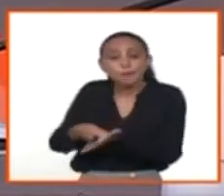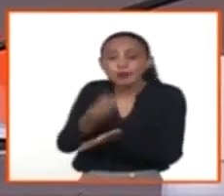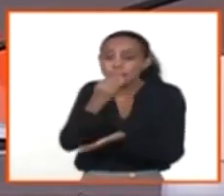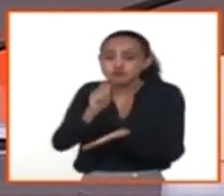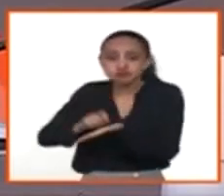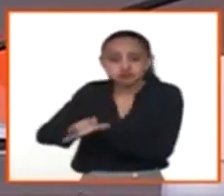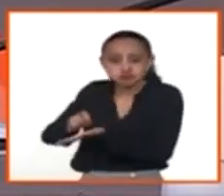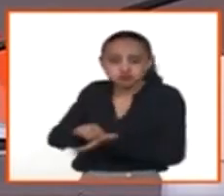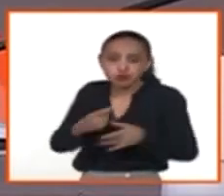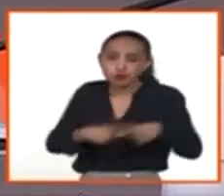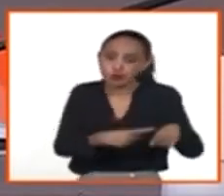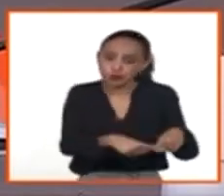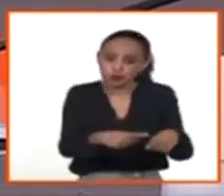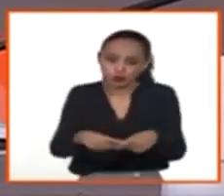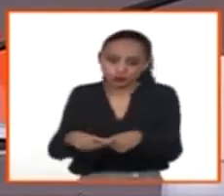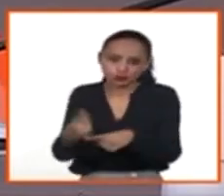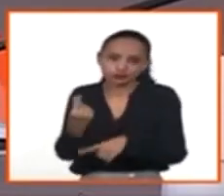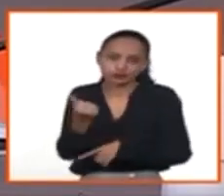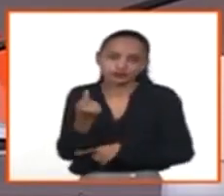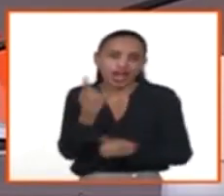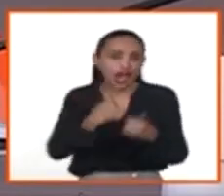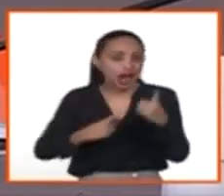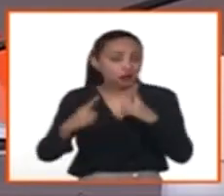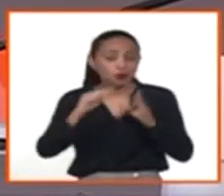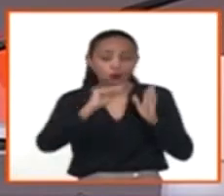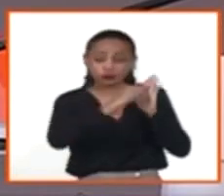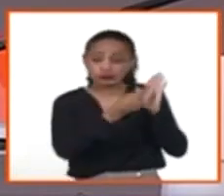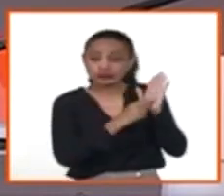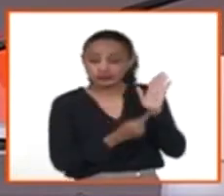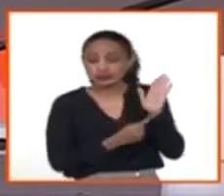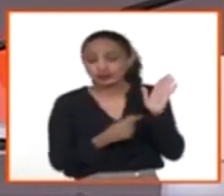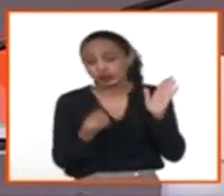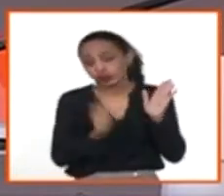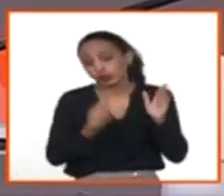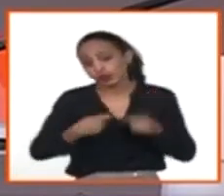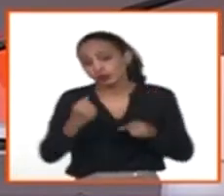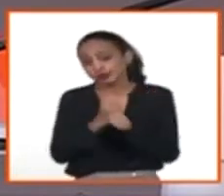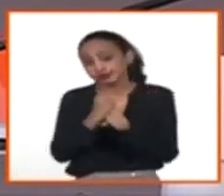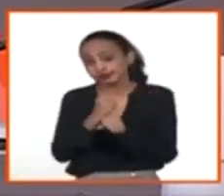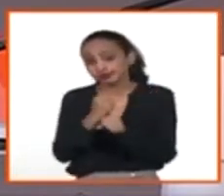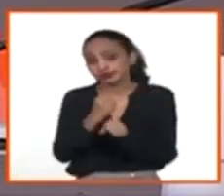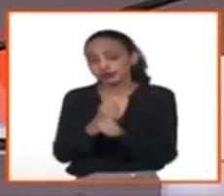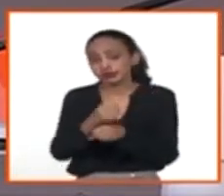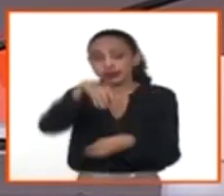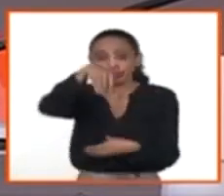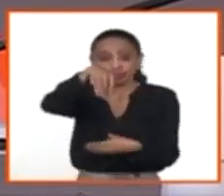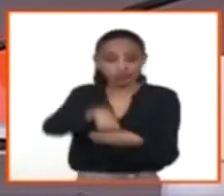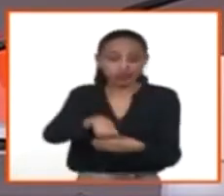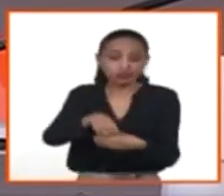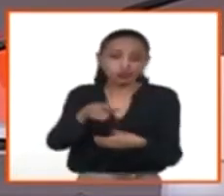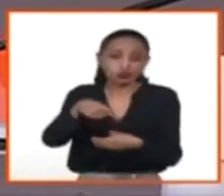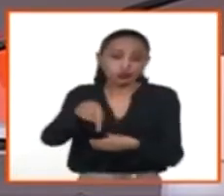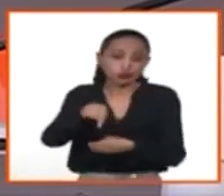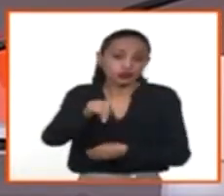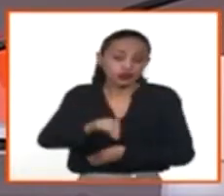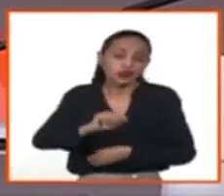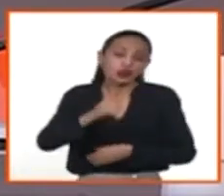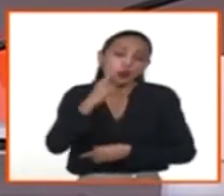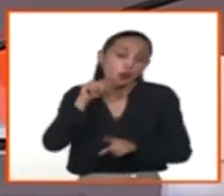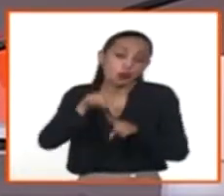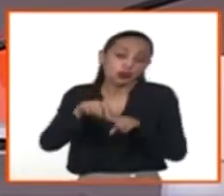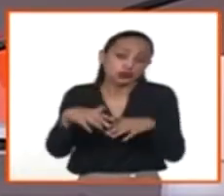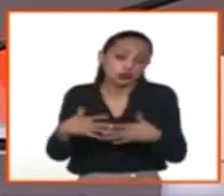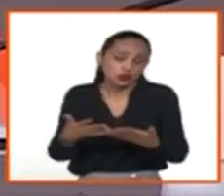garantizada por el Estado. Son algunos de los desafíos que se plantean dentro de el propósito de lograr